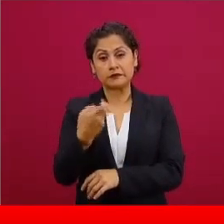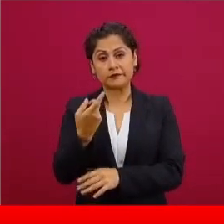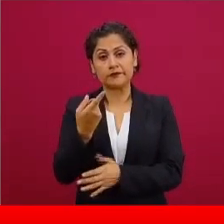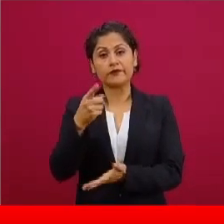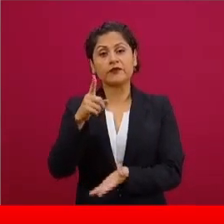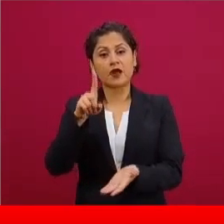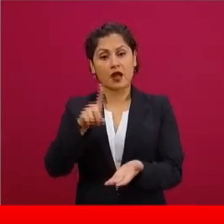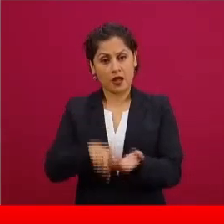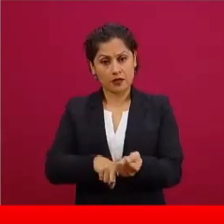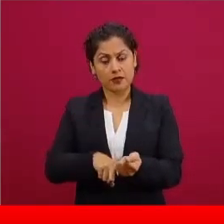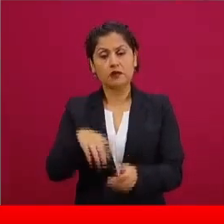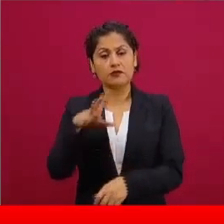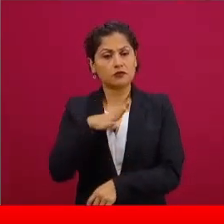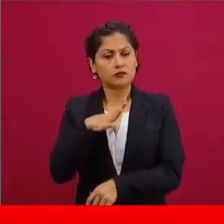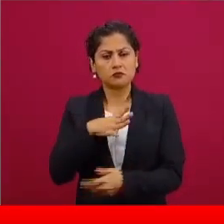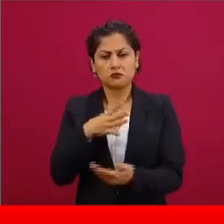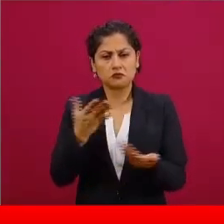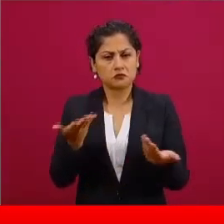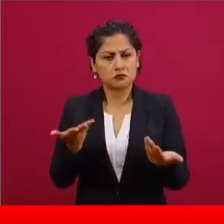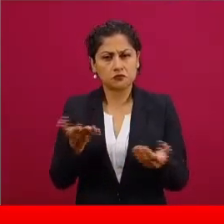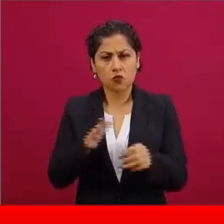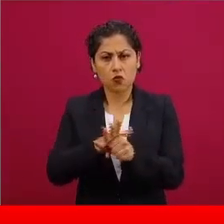sostiene lo siguiente